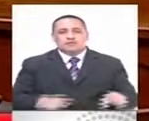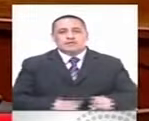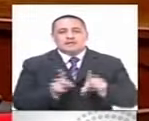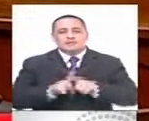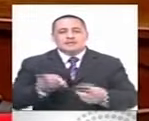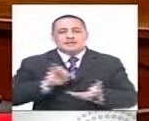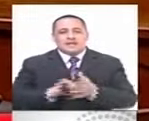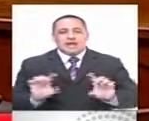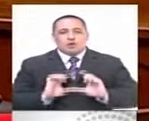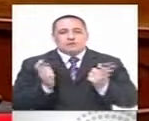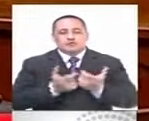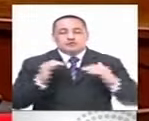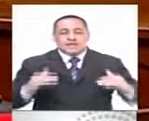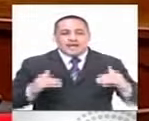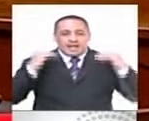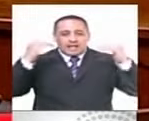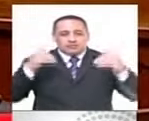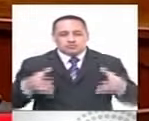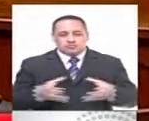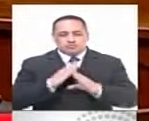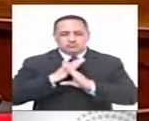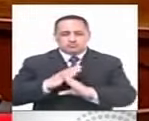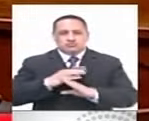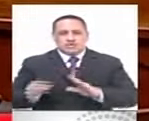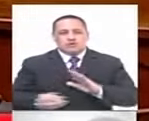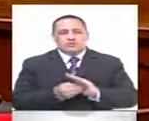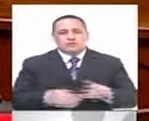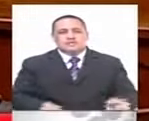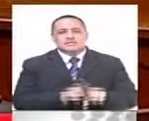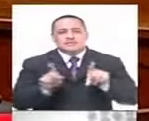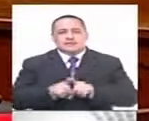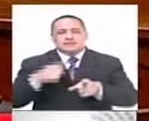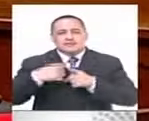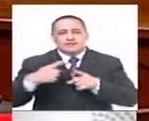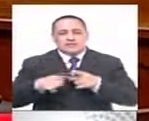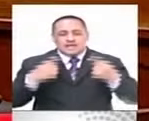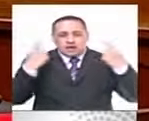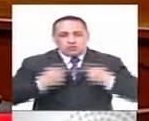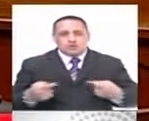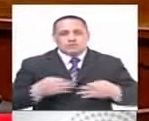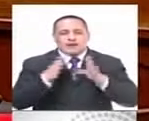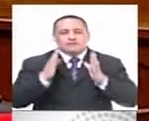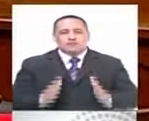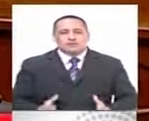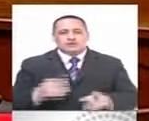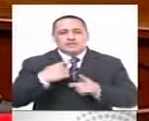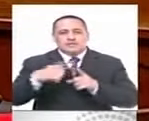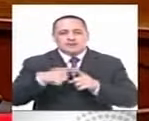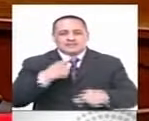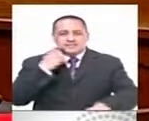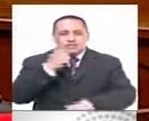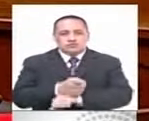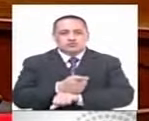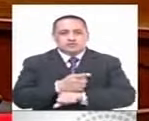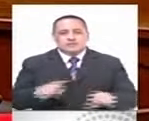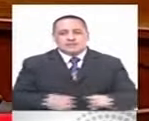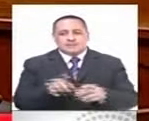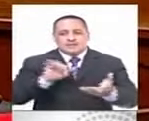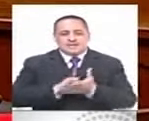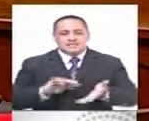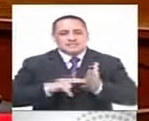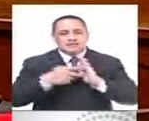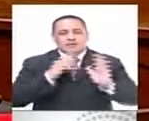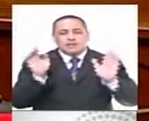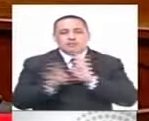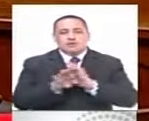la Comisión de Alto Nivel Anticorrupción y los incentivos para la formulación de dichas denuncias, lo cual implicará